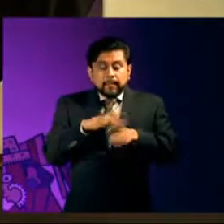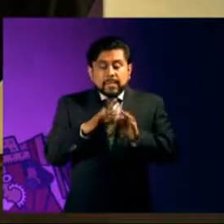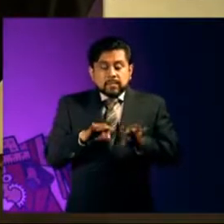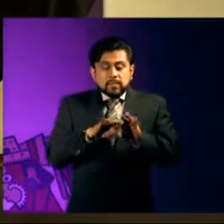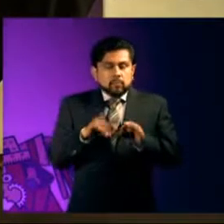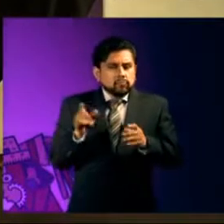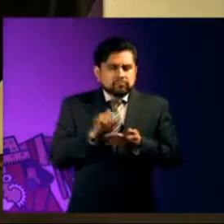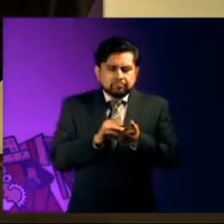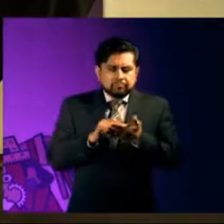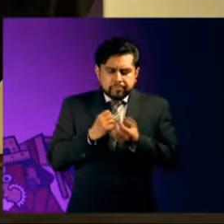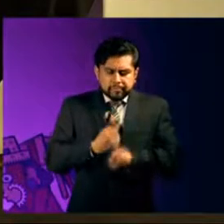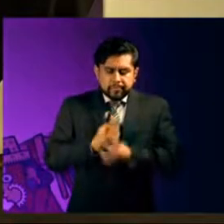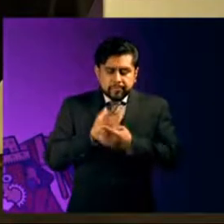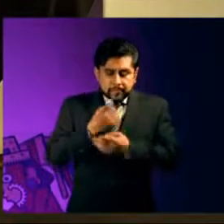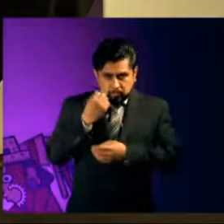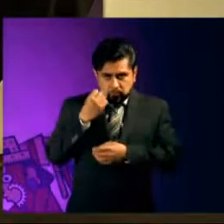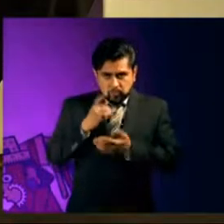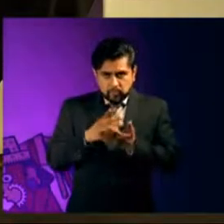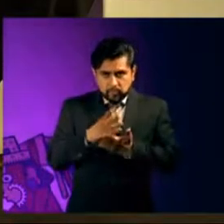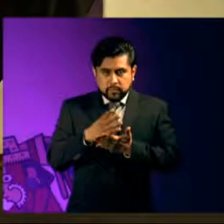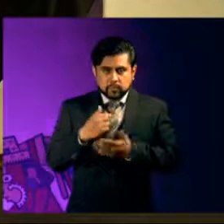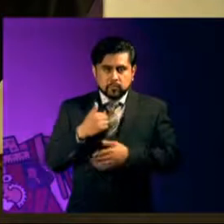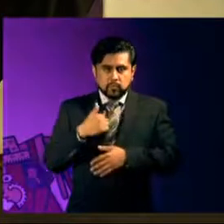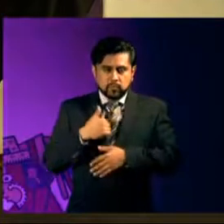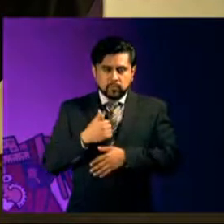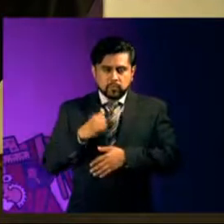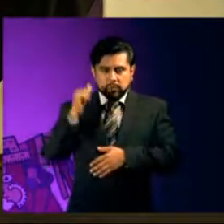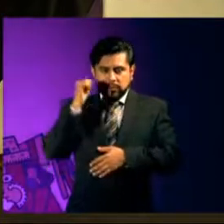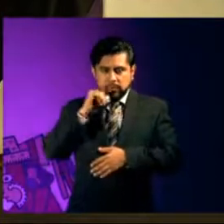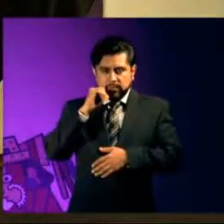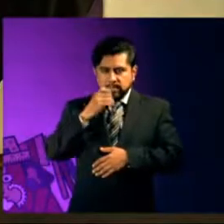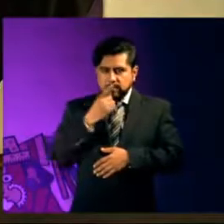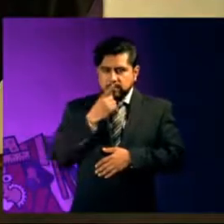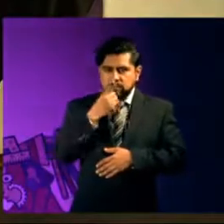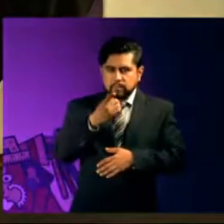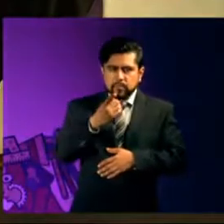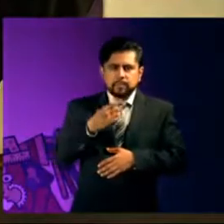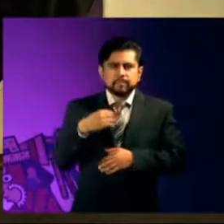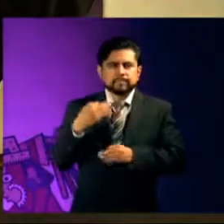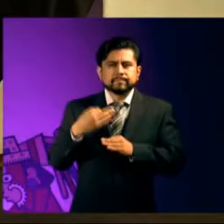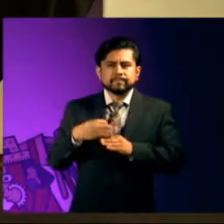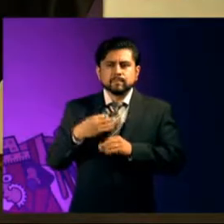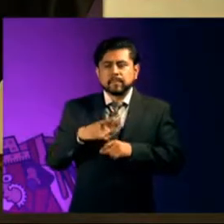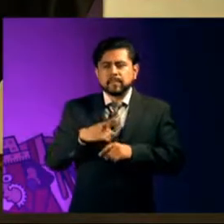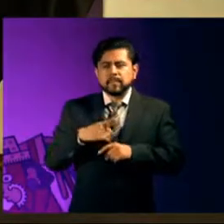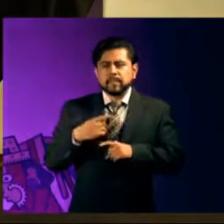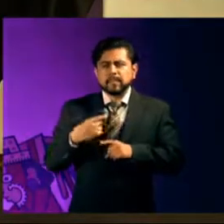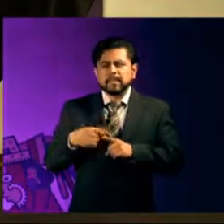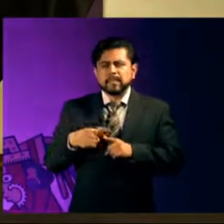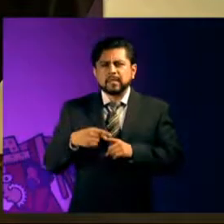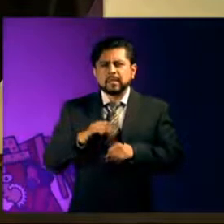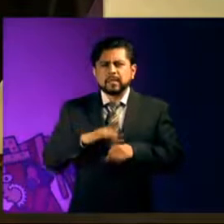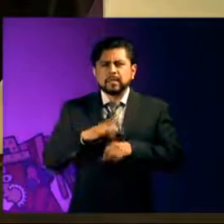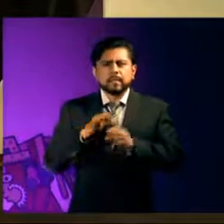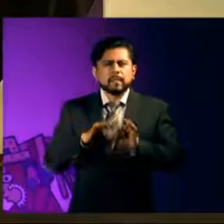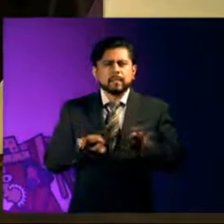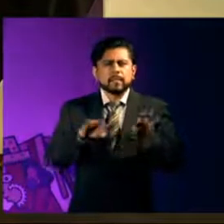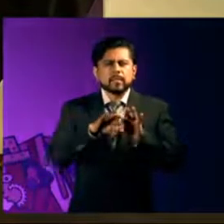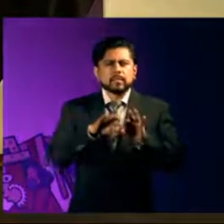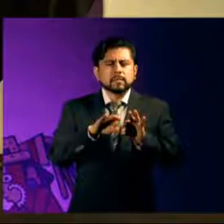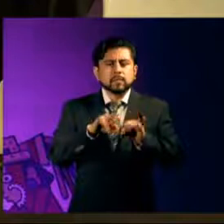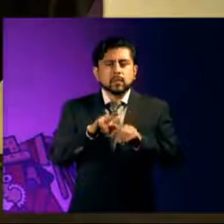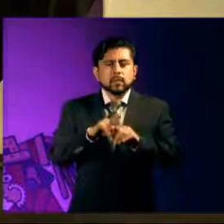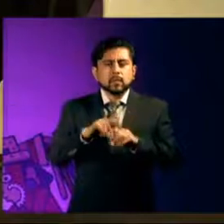en un yo di yo siempre he dicho que el gran mago de eso fue carlos monsiváis